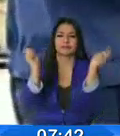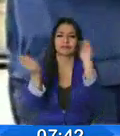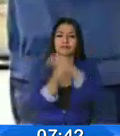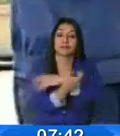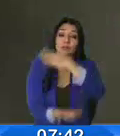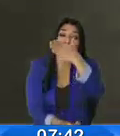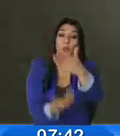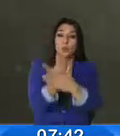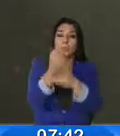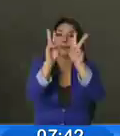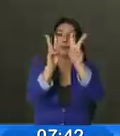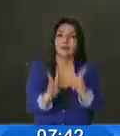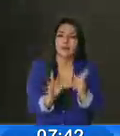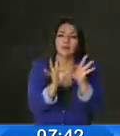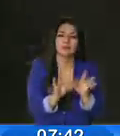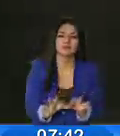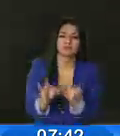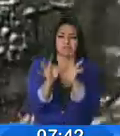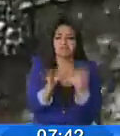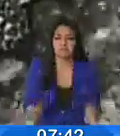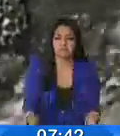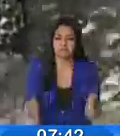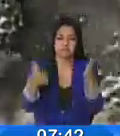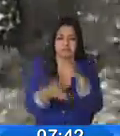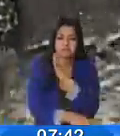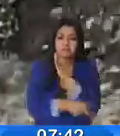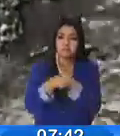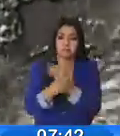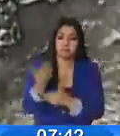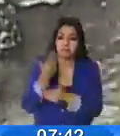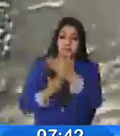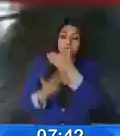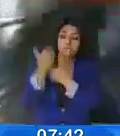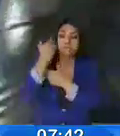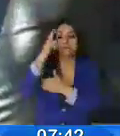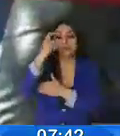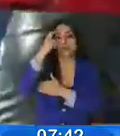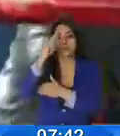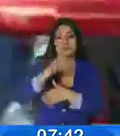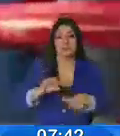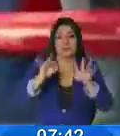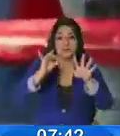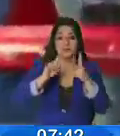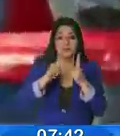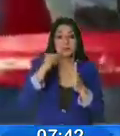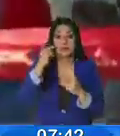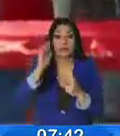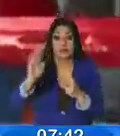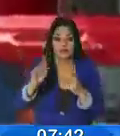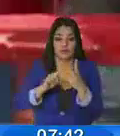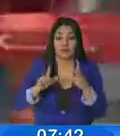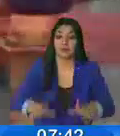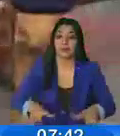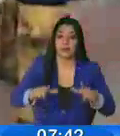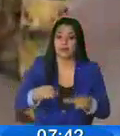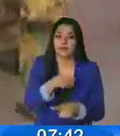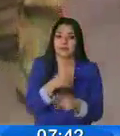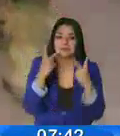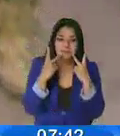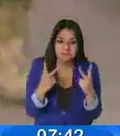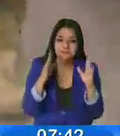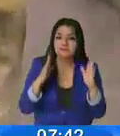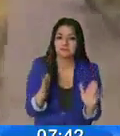parque petrolífero urgente. Para ellos, ni los gobiernos anteriores al 2007, ni el de Correa, ni el actual, contemplaron esta